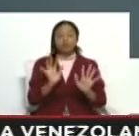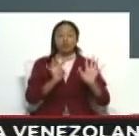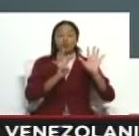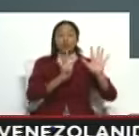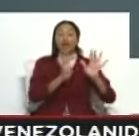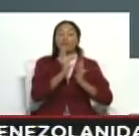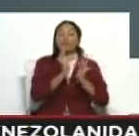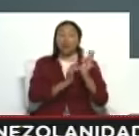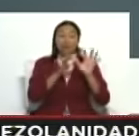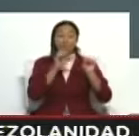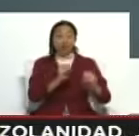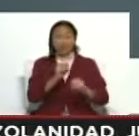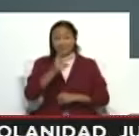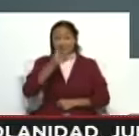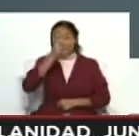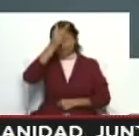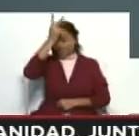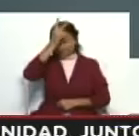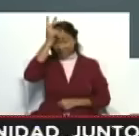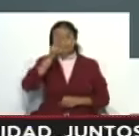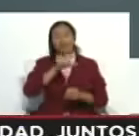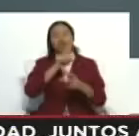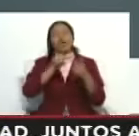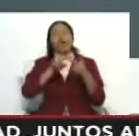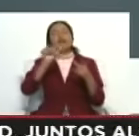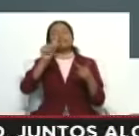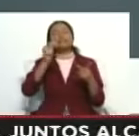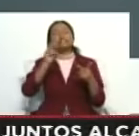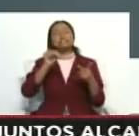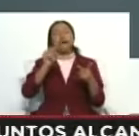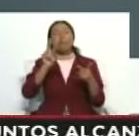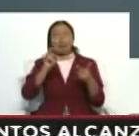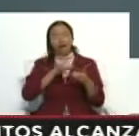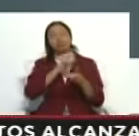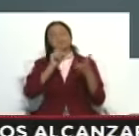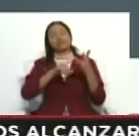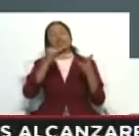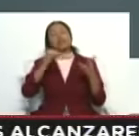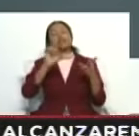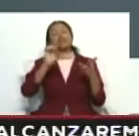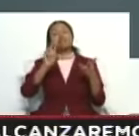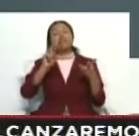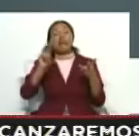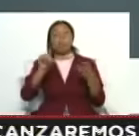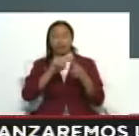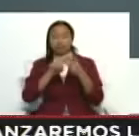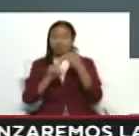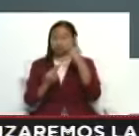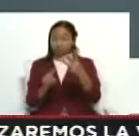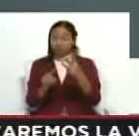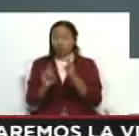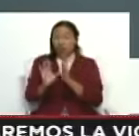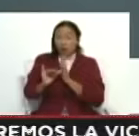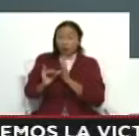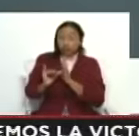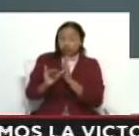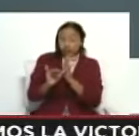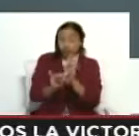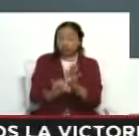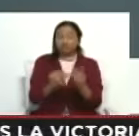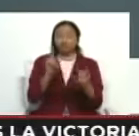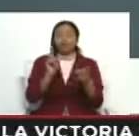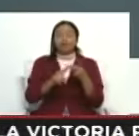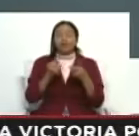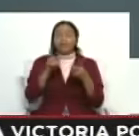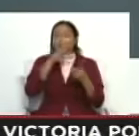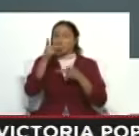del Aizami, de Samar y de Serpa, los 3 vinculados a tramas de corrupción y tramas políticas de conspiración,